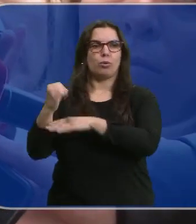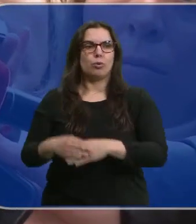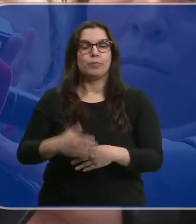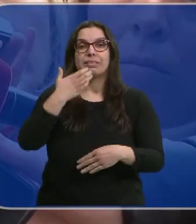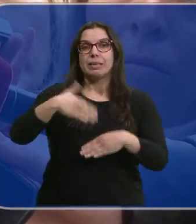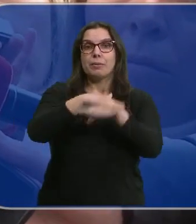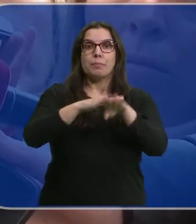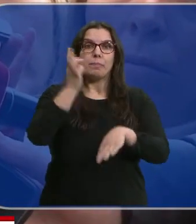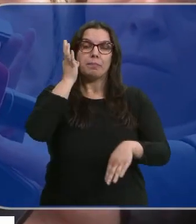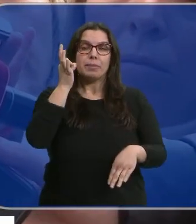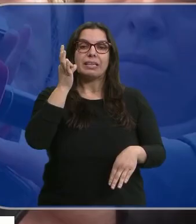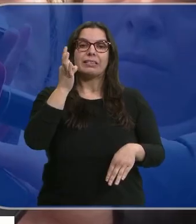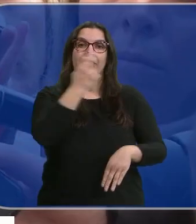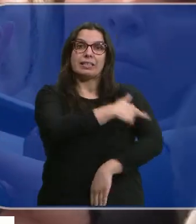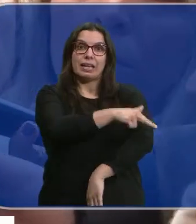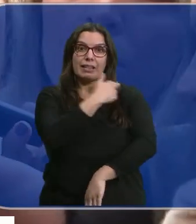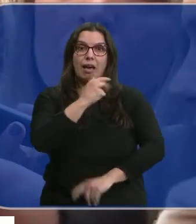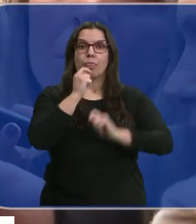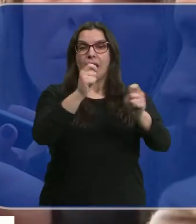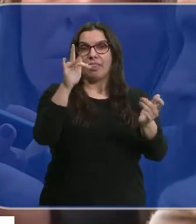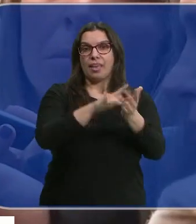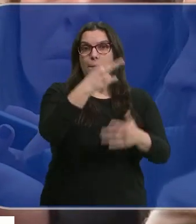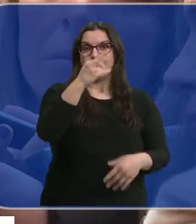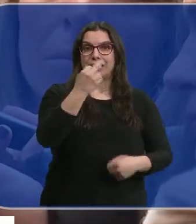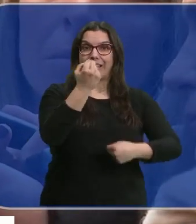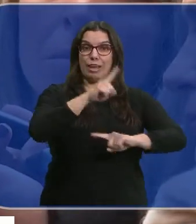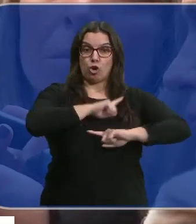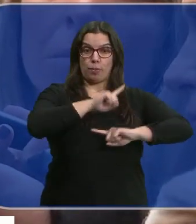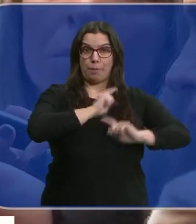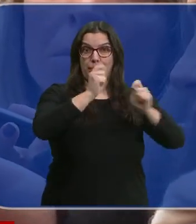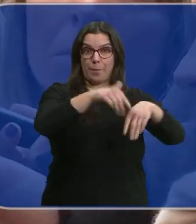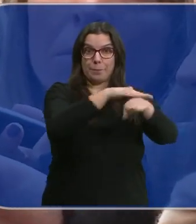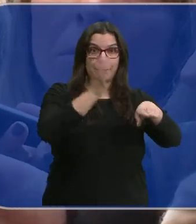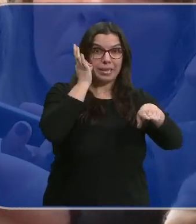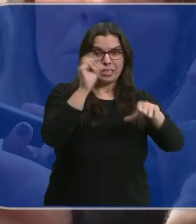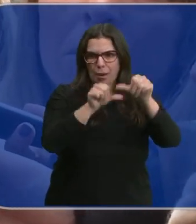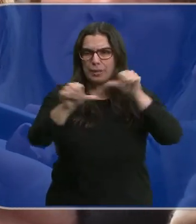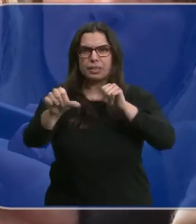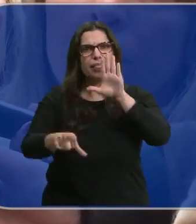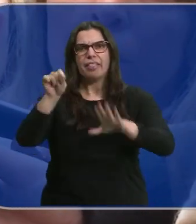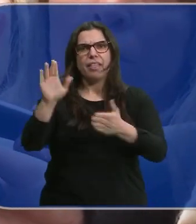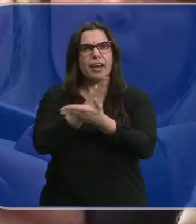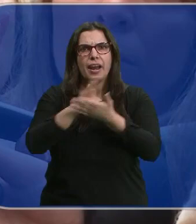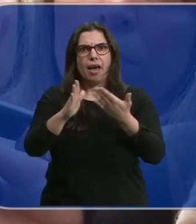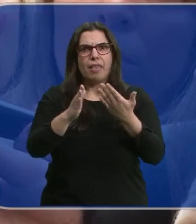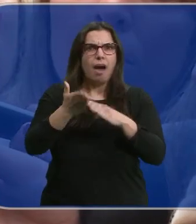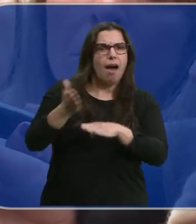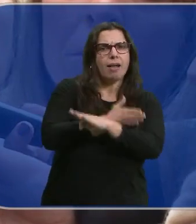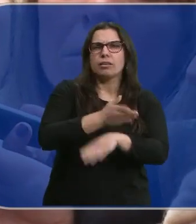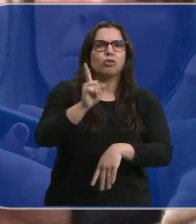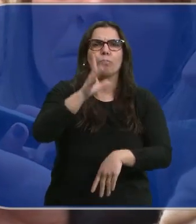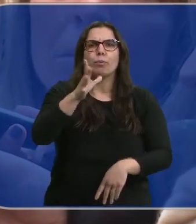es ministra de Sanidad desde el 20 de noviembre, ¿por qué no adoptó esta decisión con